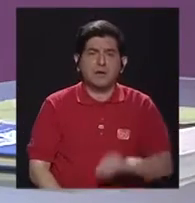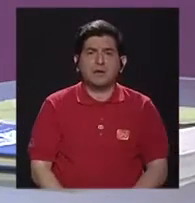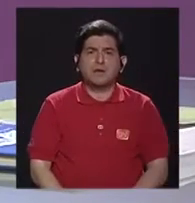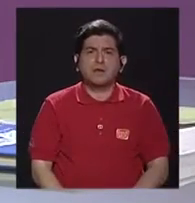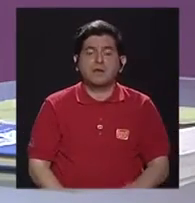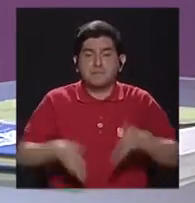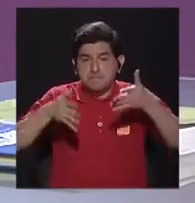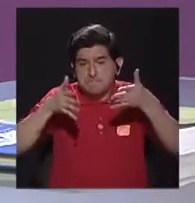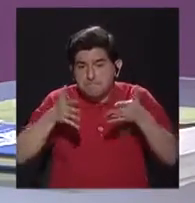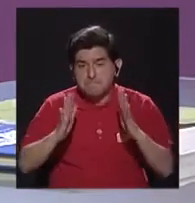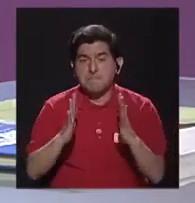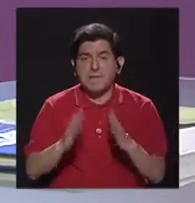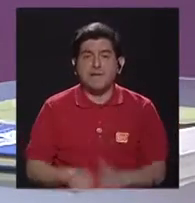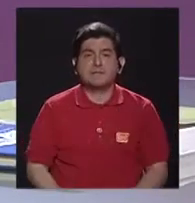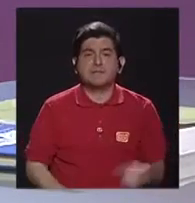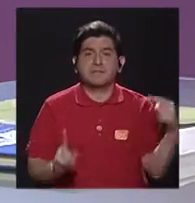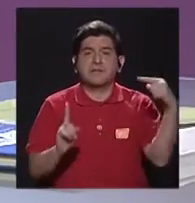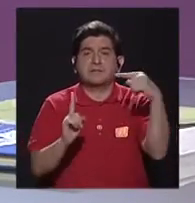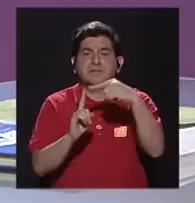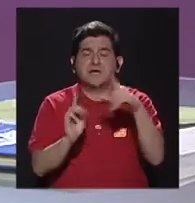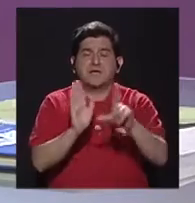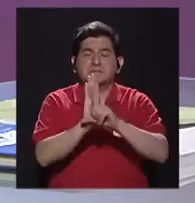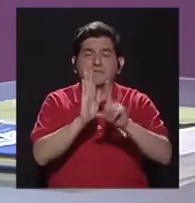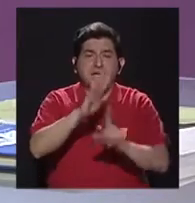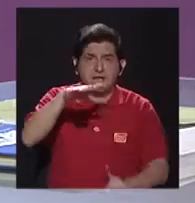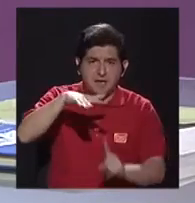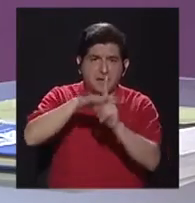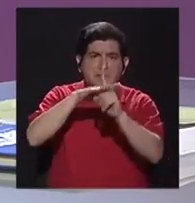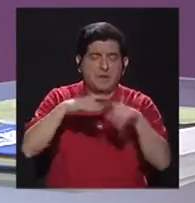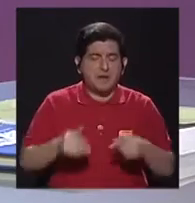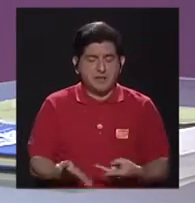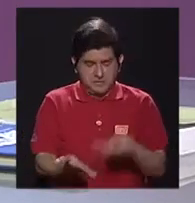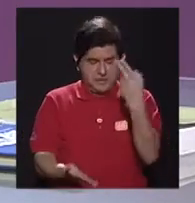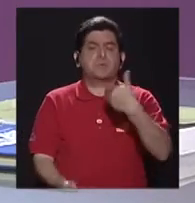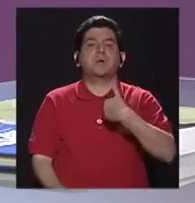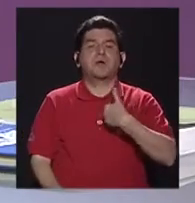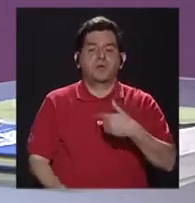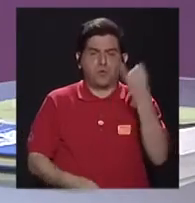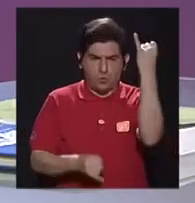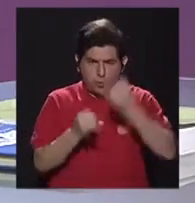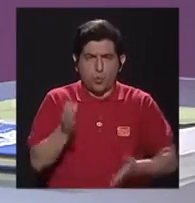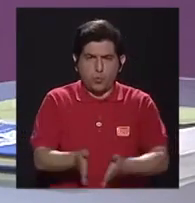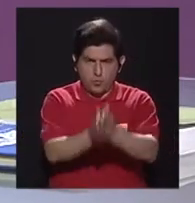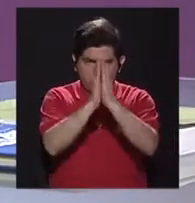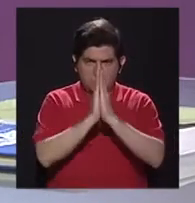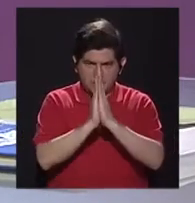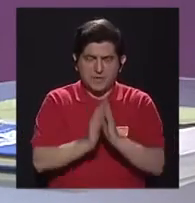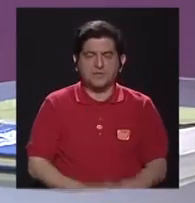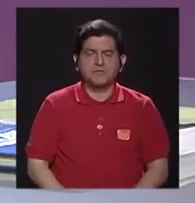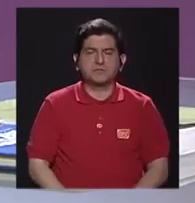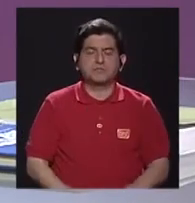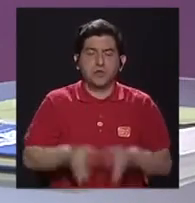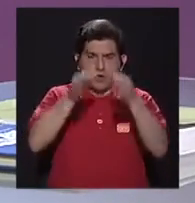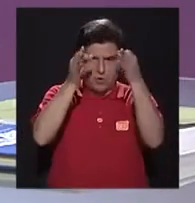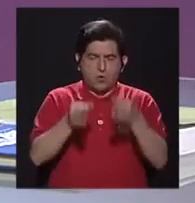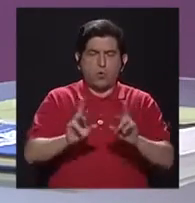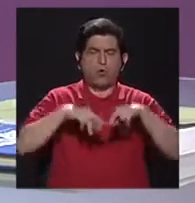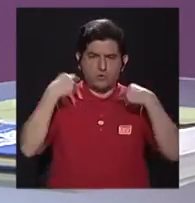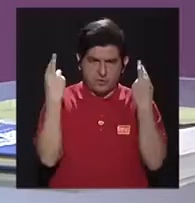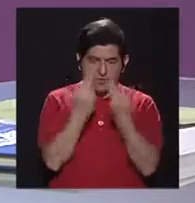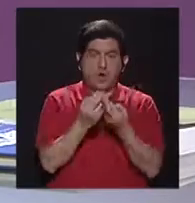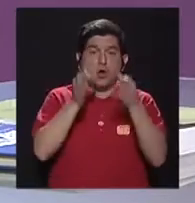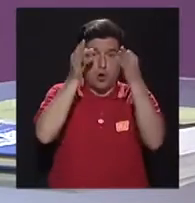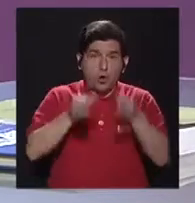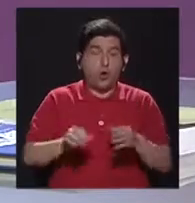por mientras se emite, digamos, una ley. Esa es la última petición que hicimos. La Corte está reunida en estos días del 15 de febrero. La